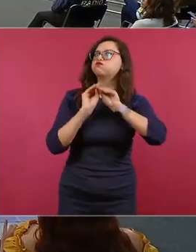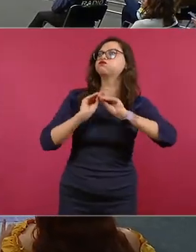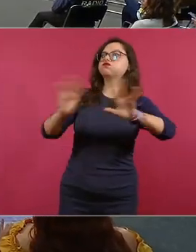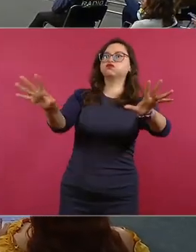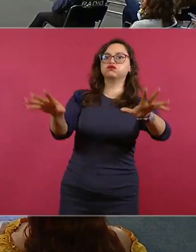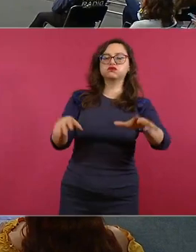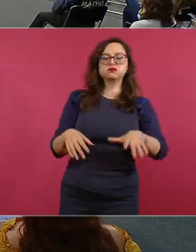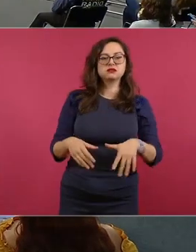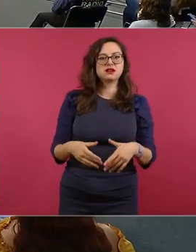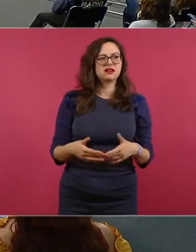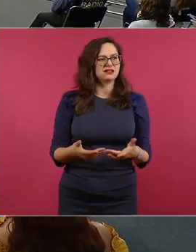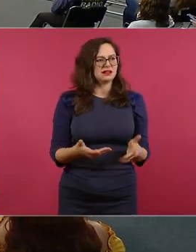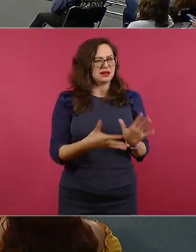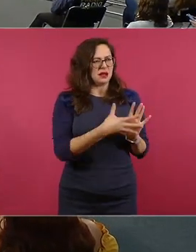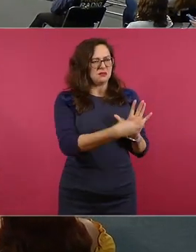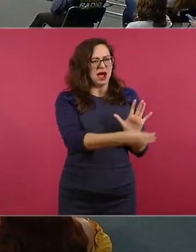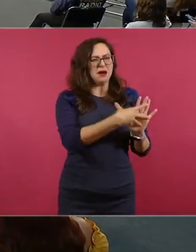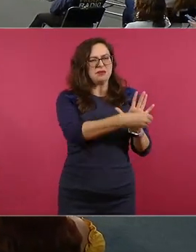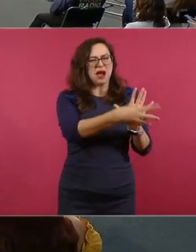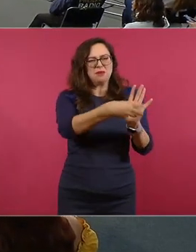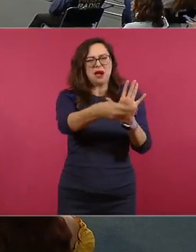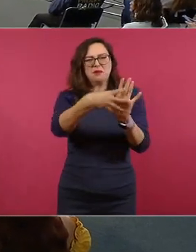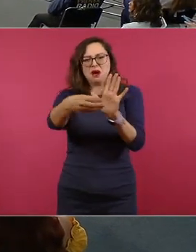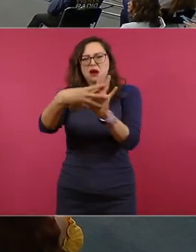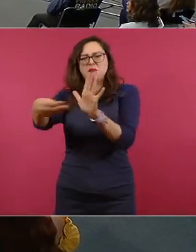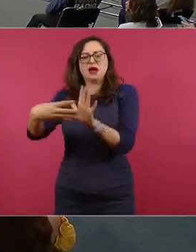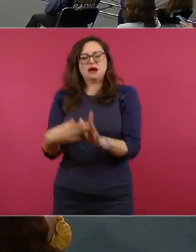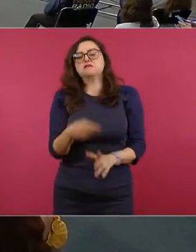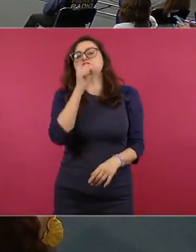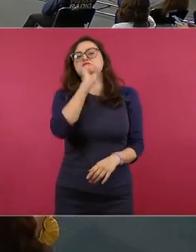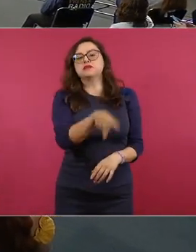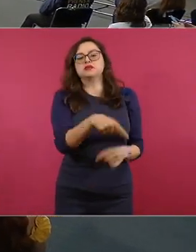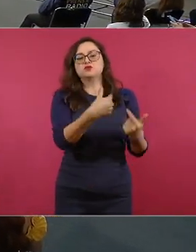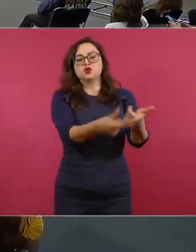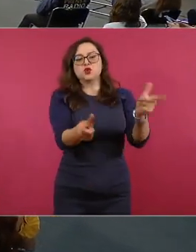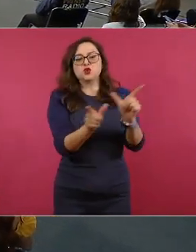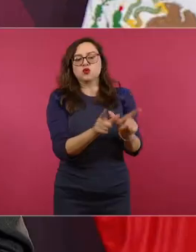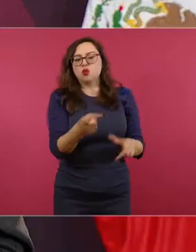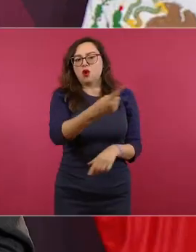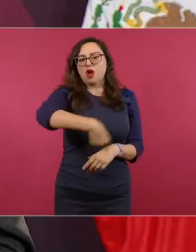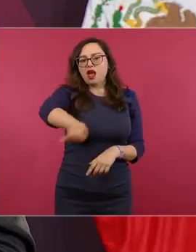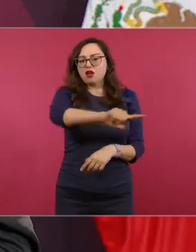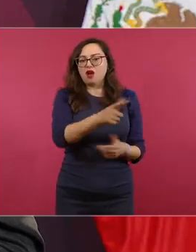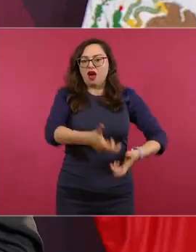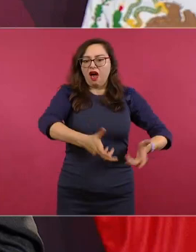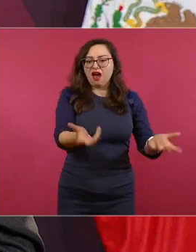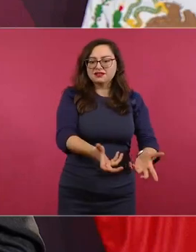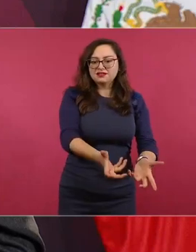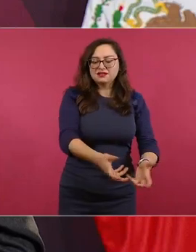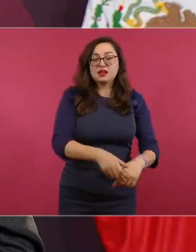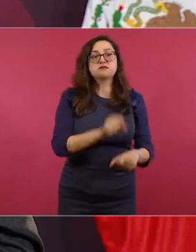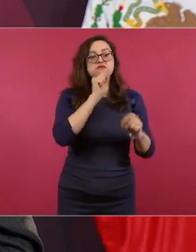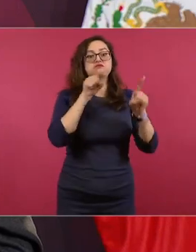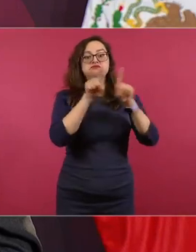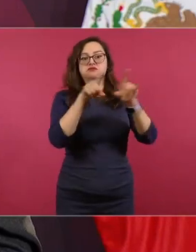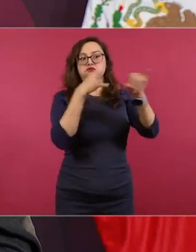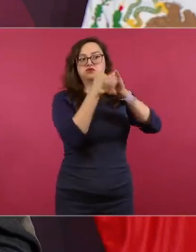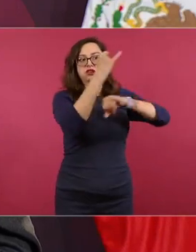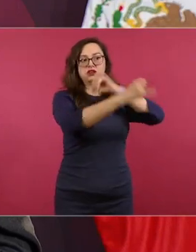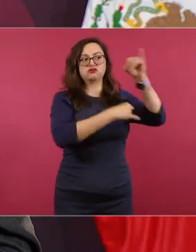que tiene que ver con publicistas, que tiene que ver con agencias